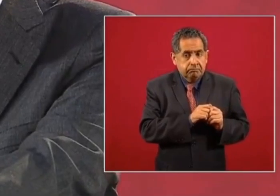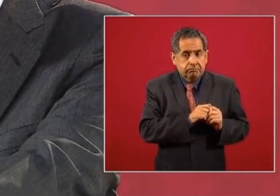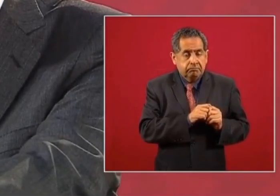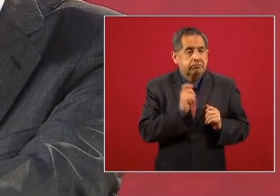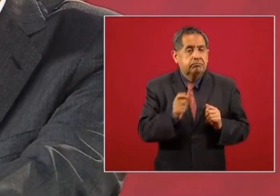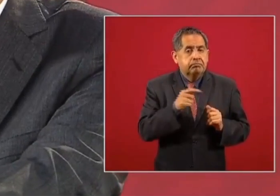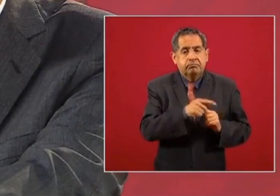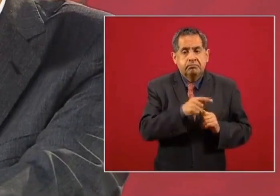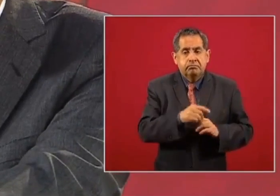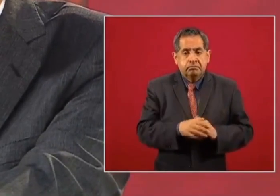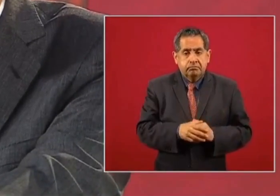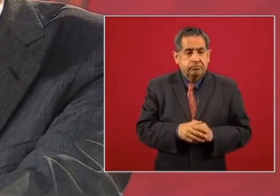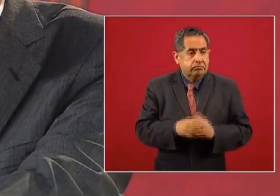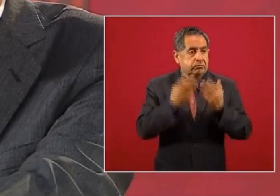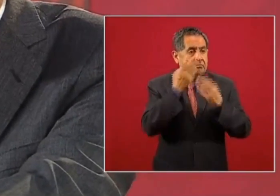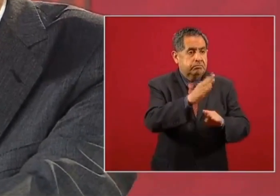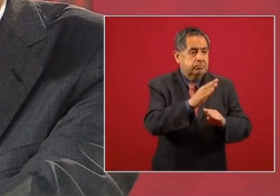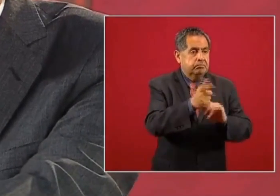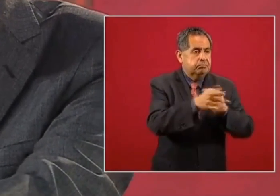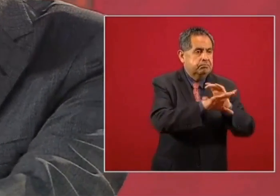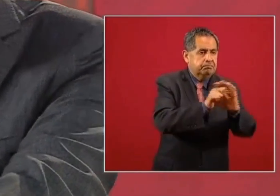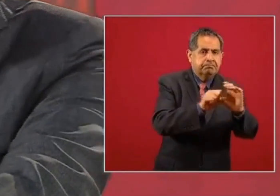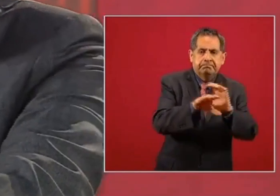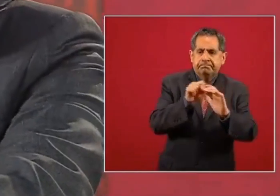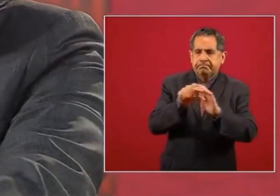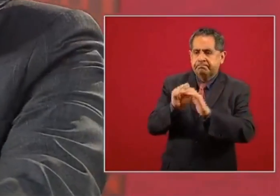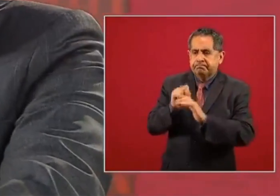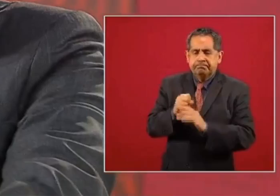de bancos